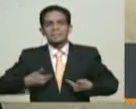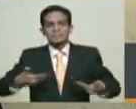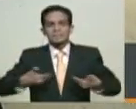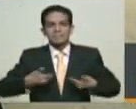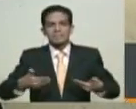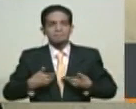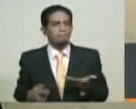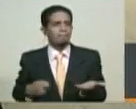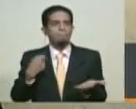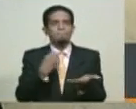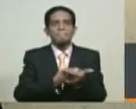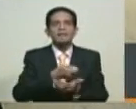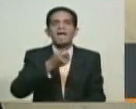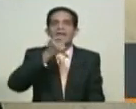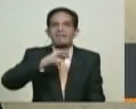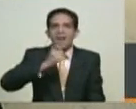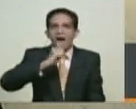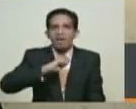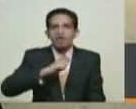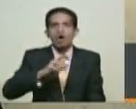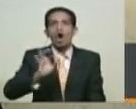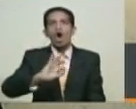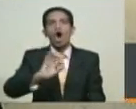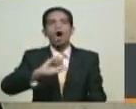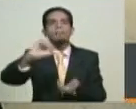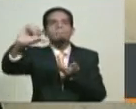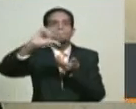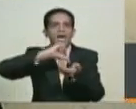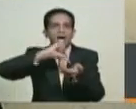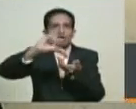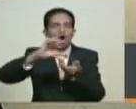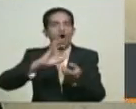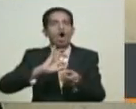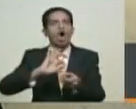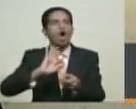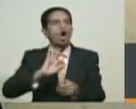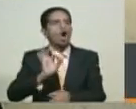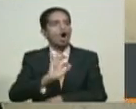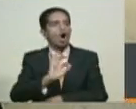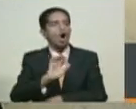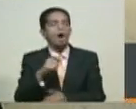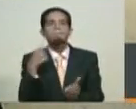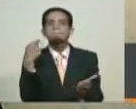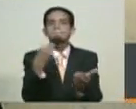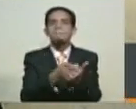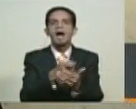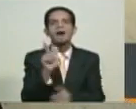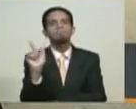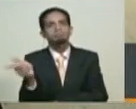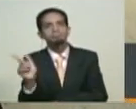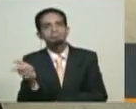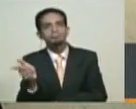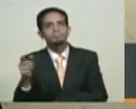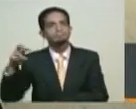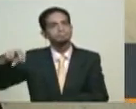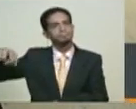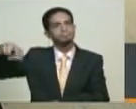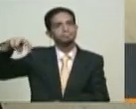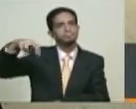helado en la calle, un perro caliente, para pagar el taxi, los pagos de la gente que está a pie, pues, en la calle,